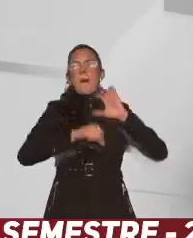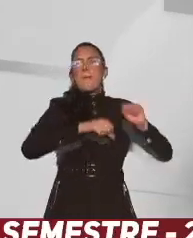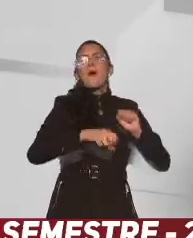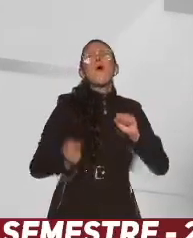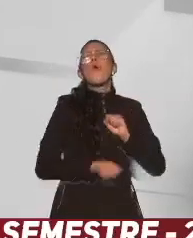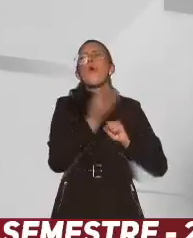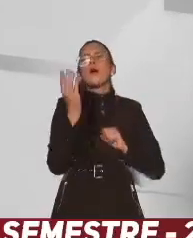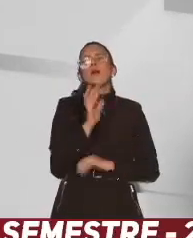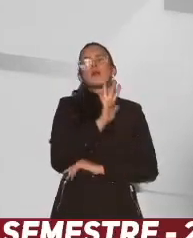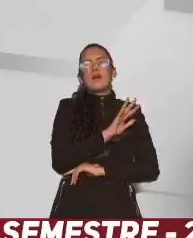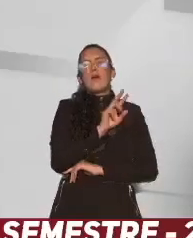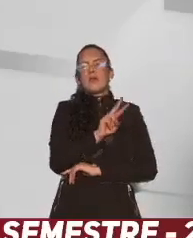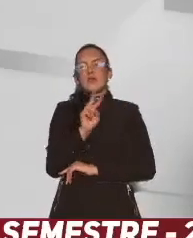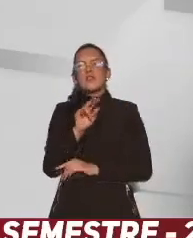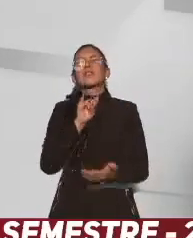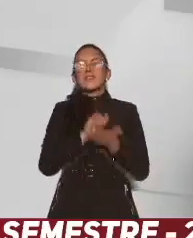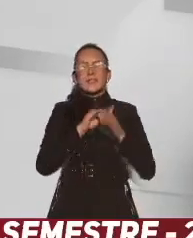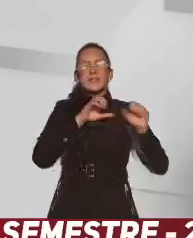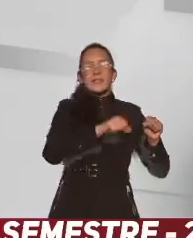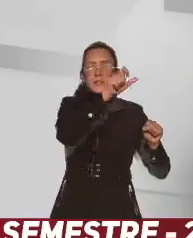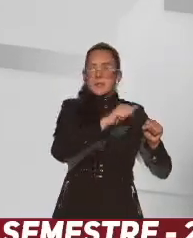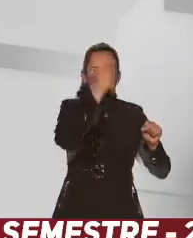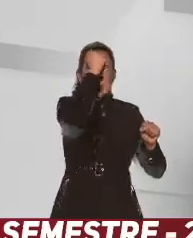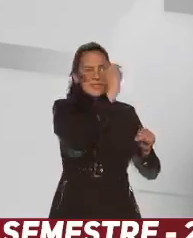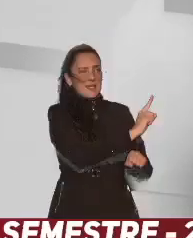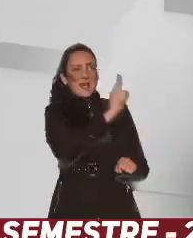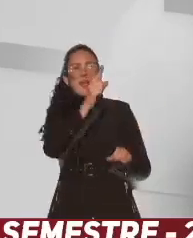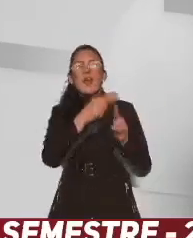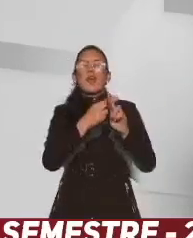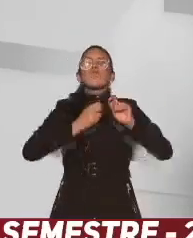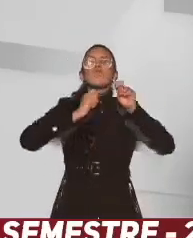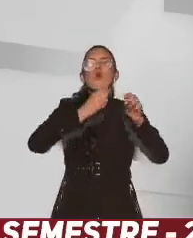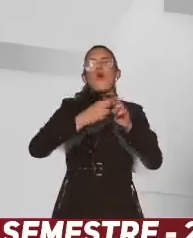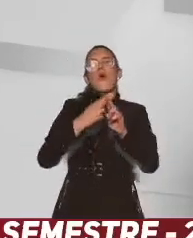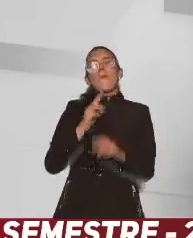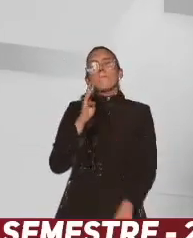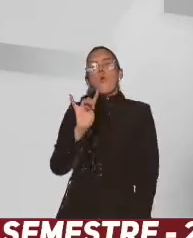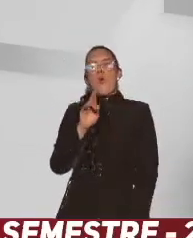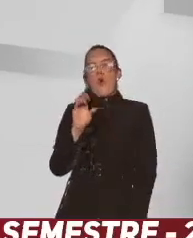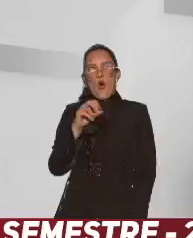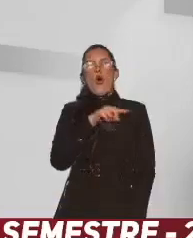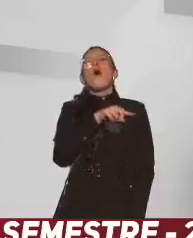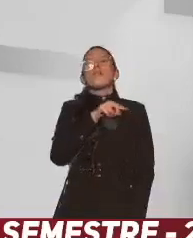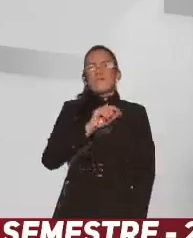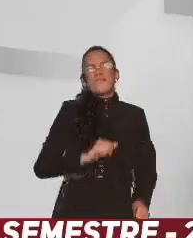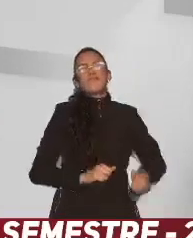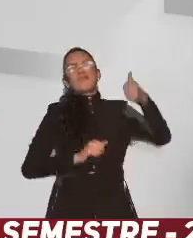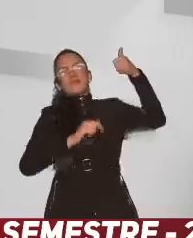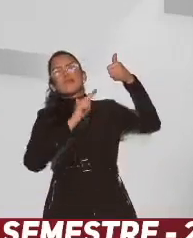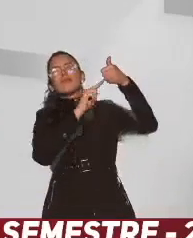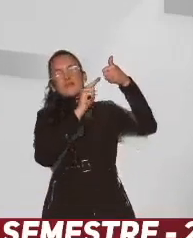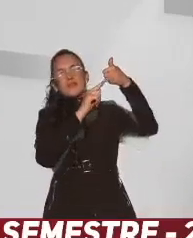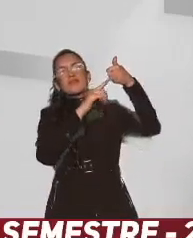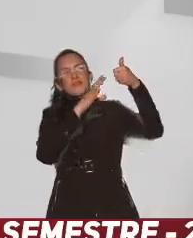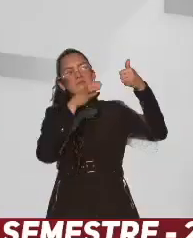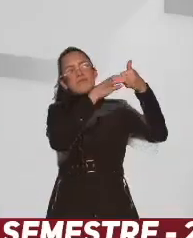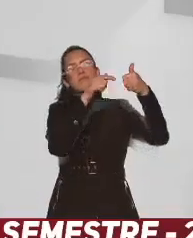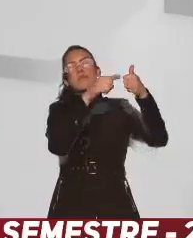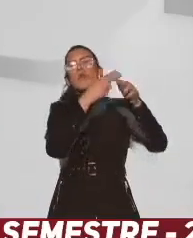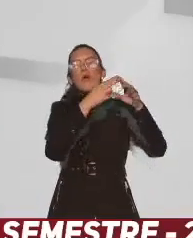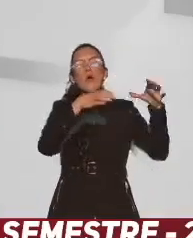del sujeto alias El Burro, quien sería el presunto cabecilla de la subestructura Gonzalo Oquendo Urrego.